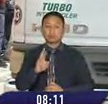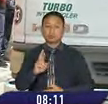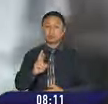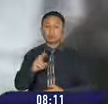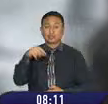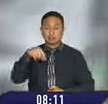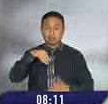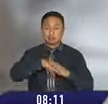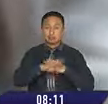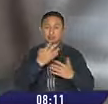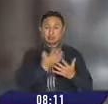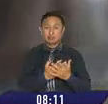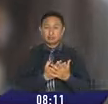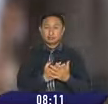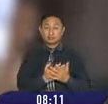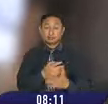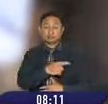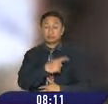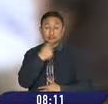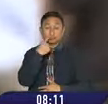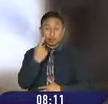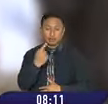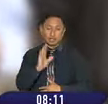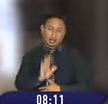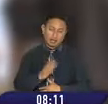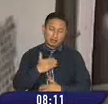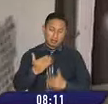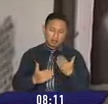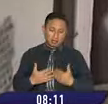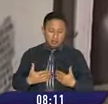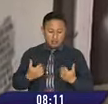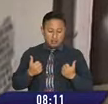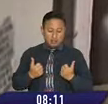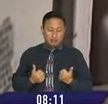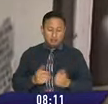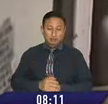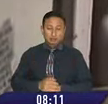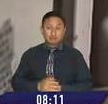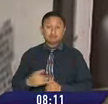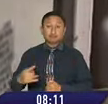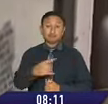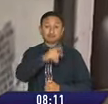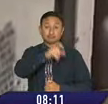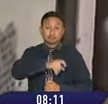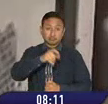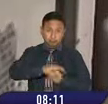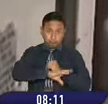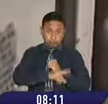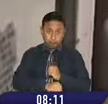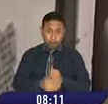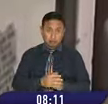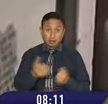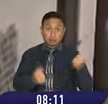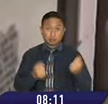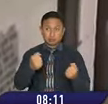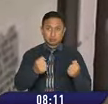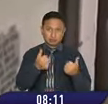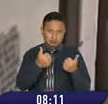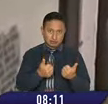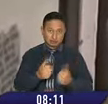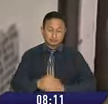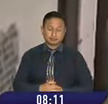de las rejas. Ahora el conductor se recupera de los golpes. Los delincuentes son buscados y el camión y la carga no se perdieron,